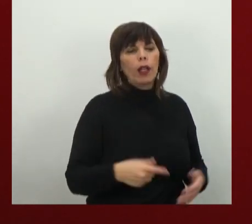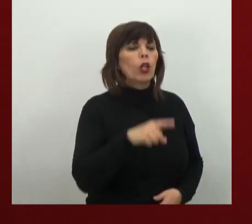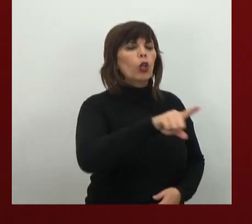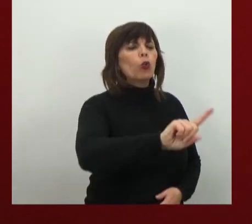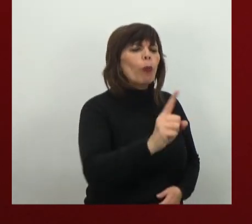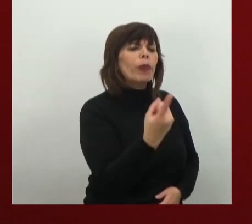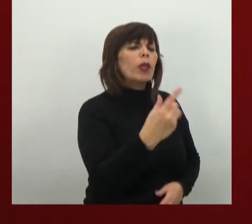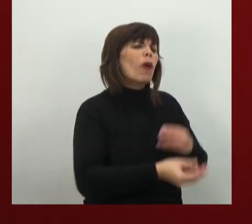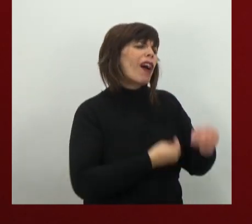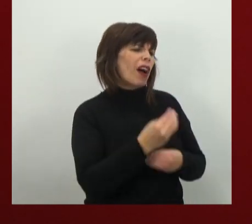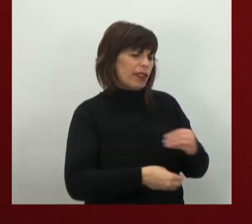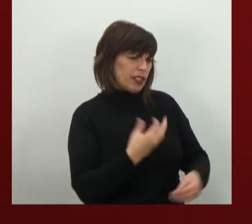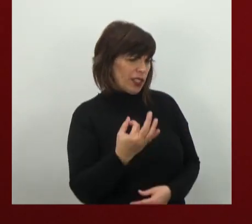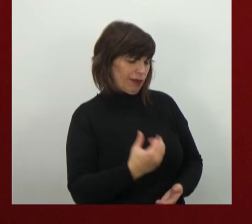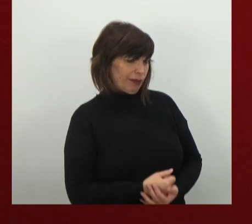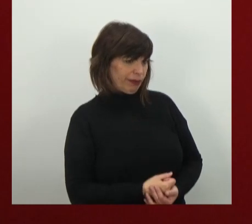primero?